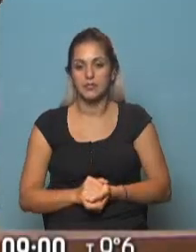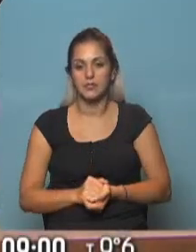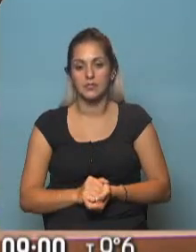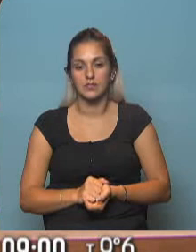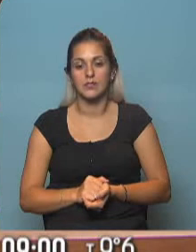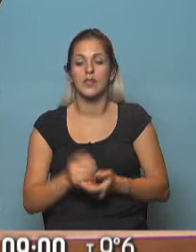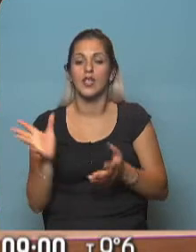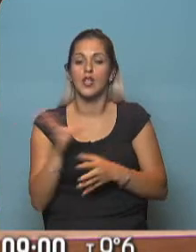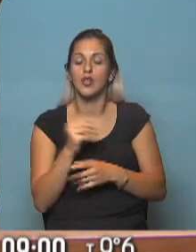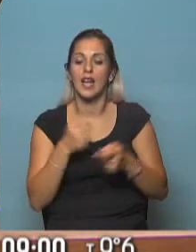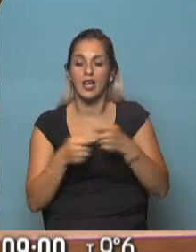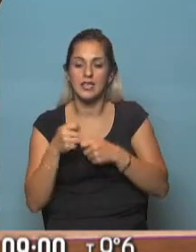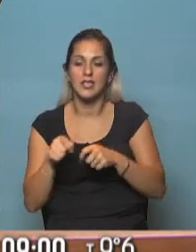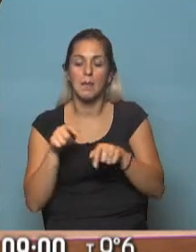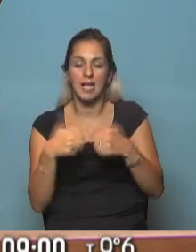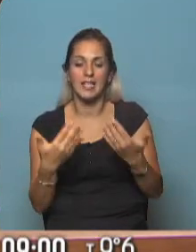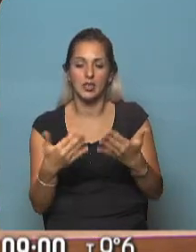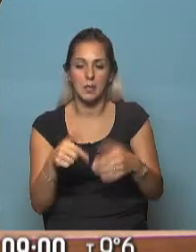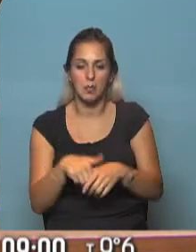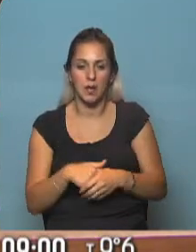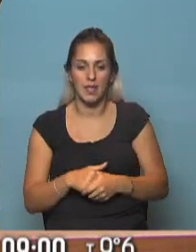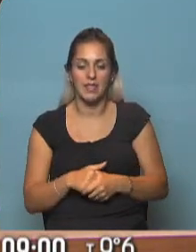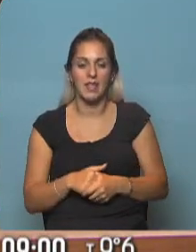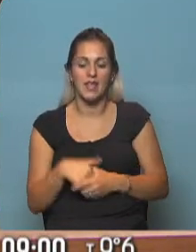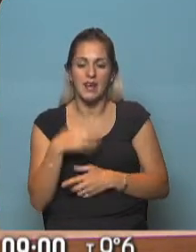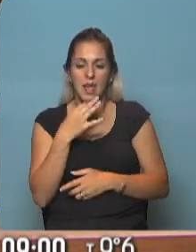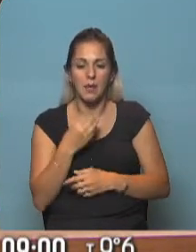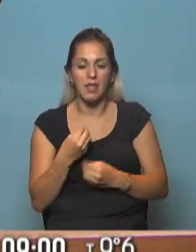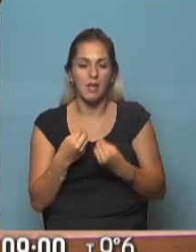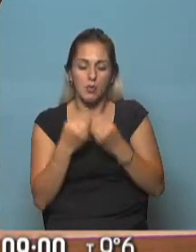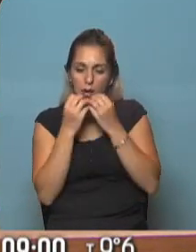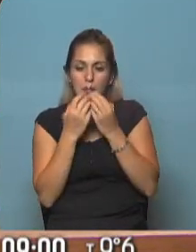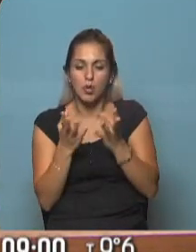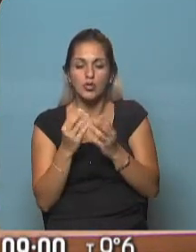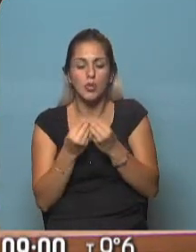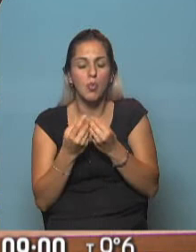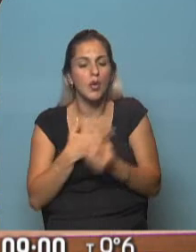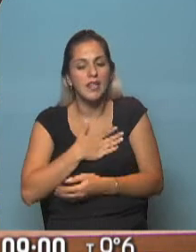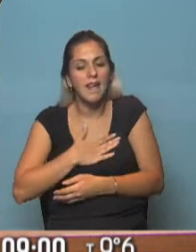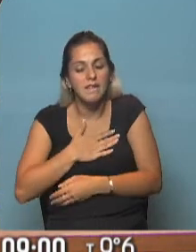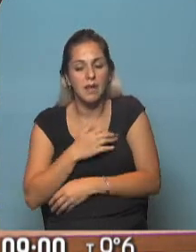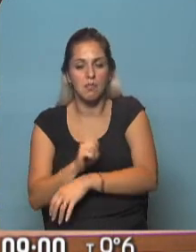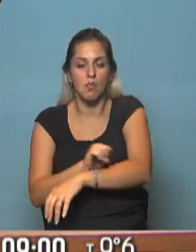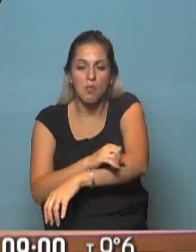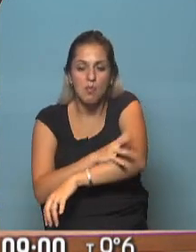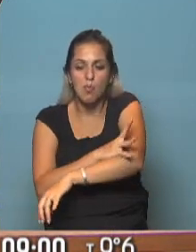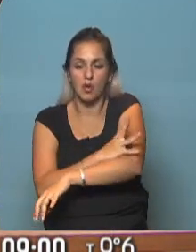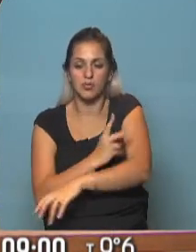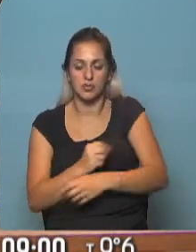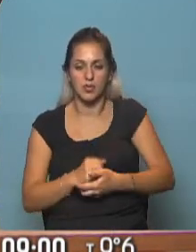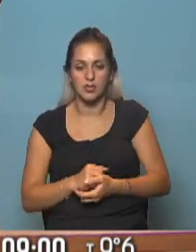todas las negociaciones para que se pueda realizar hoy. Va a ser realmente hermoso y muy emotivo. Sin dudas. Y